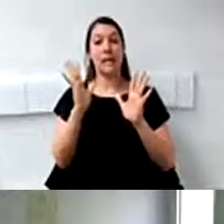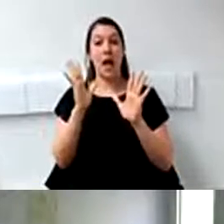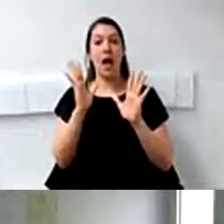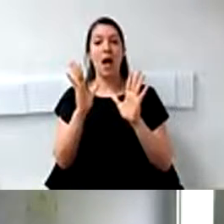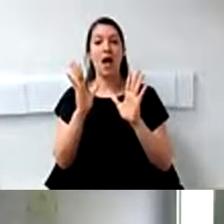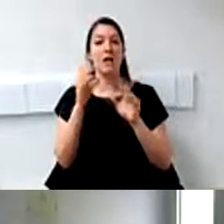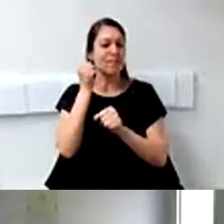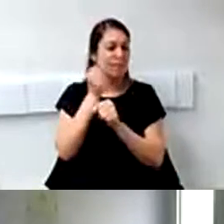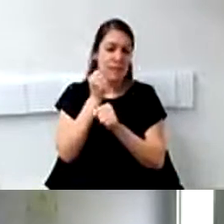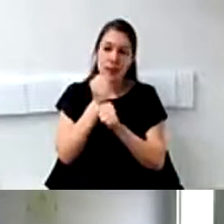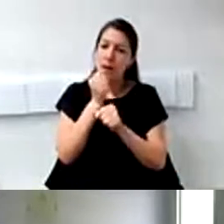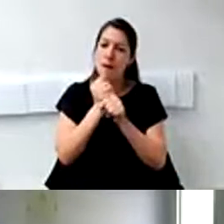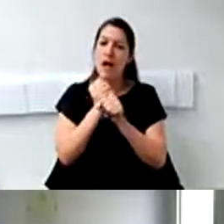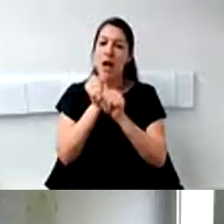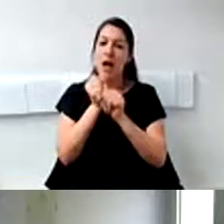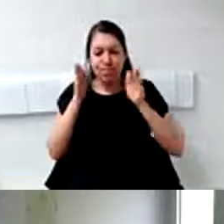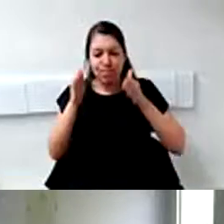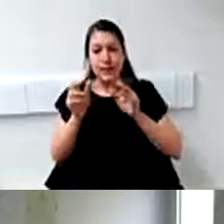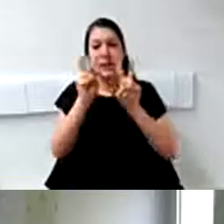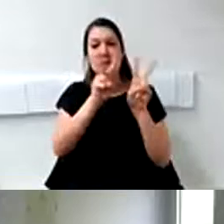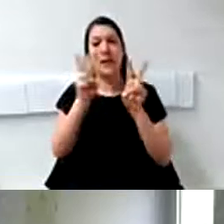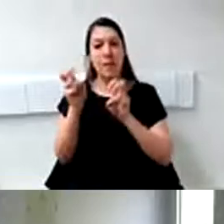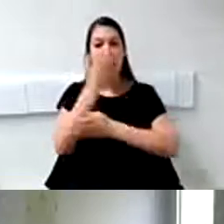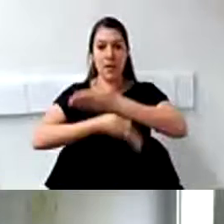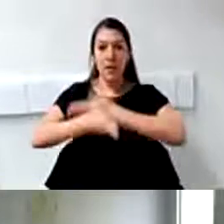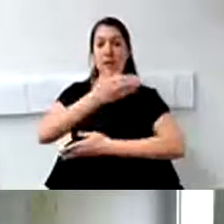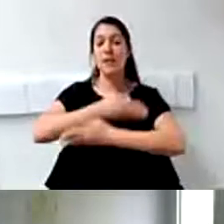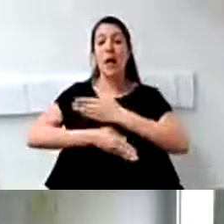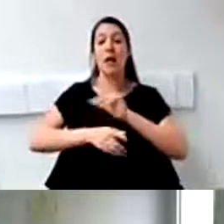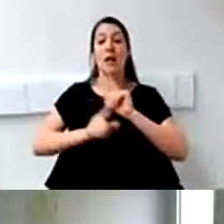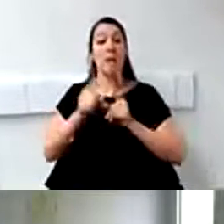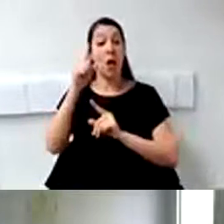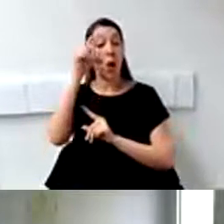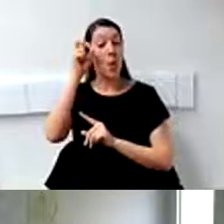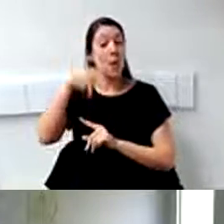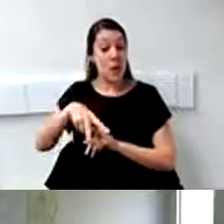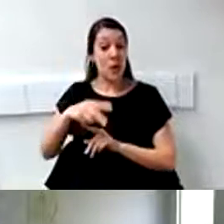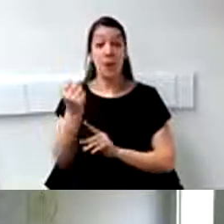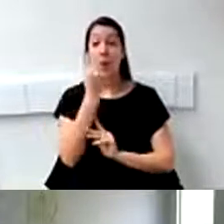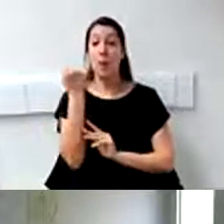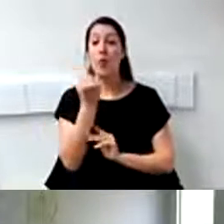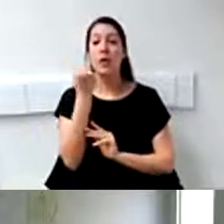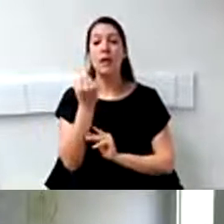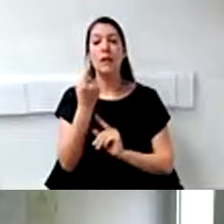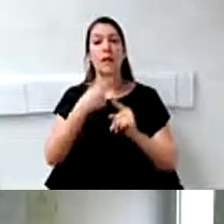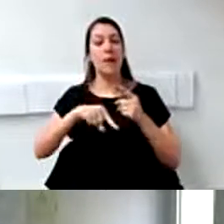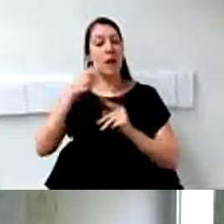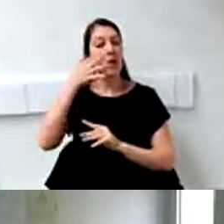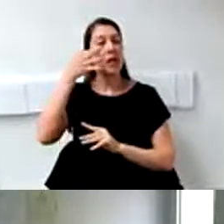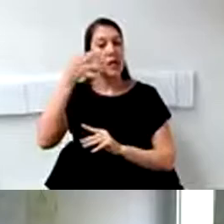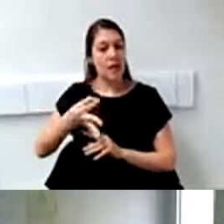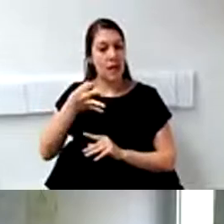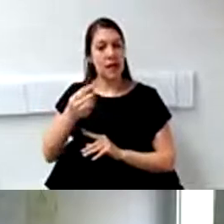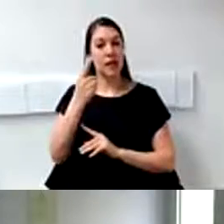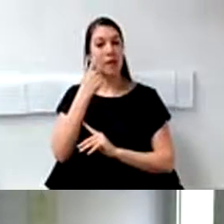a trabajar sobre esto. Yo creo que las opiniones son muy valiosas, pero la verdad es que nos damos cuenta de que observamos